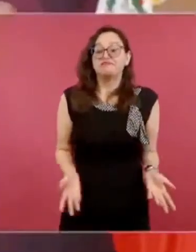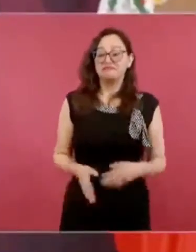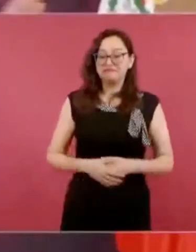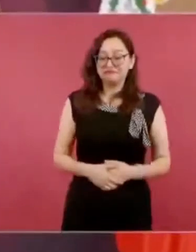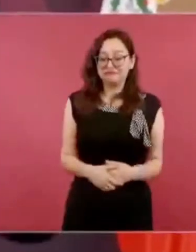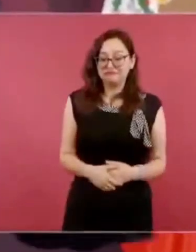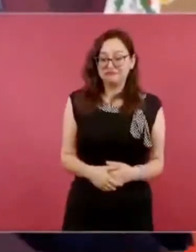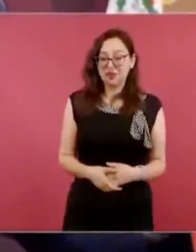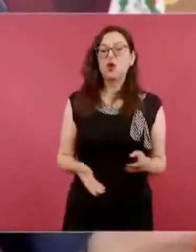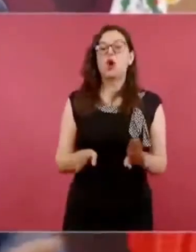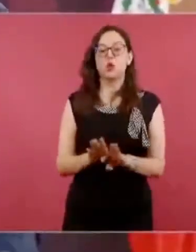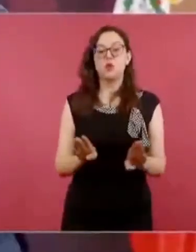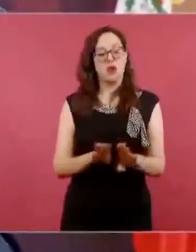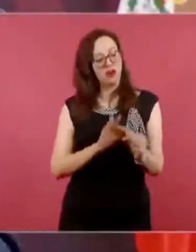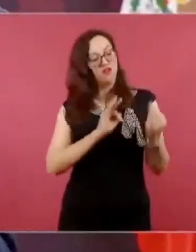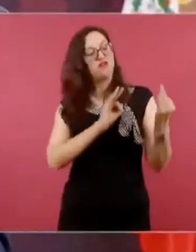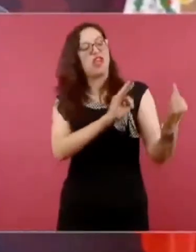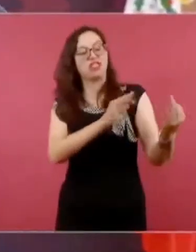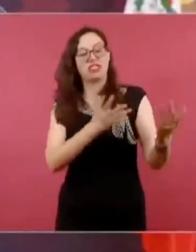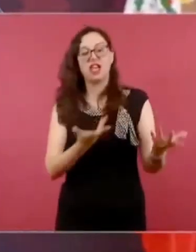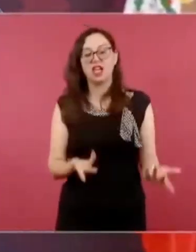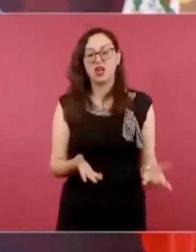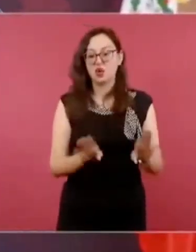no tiene